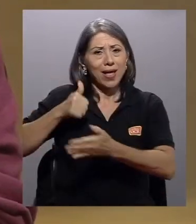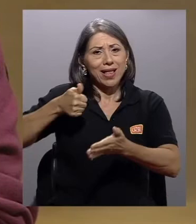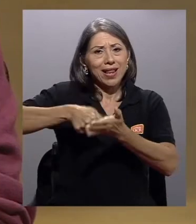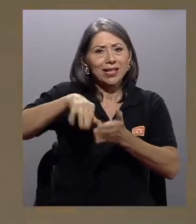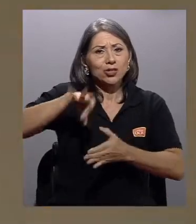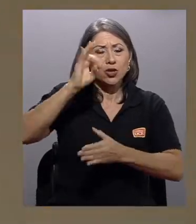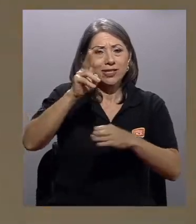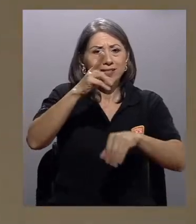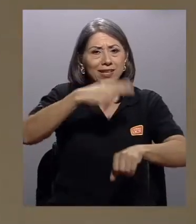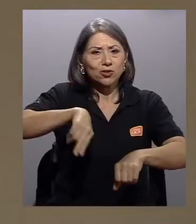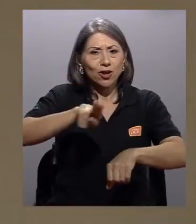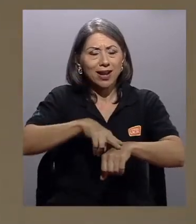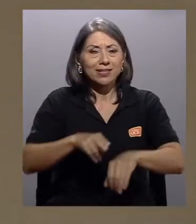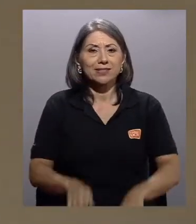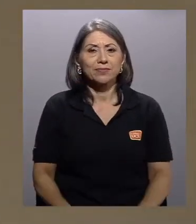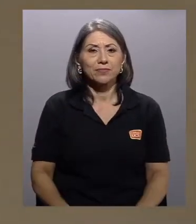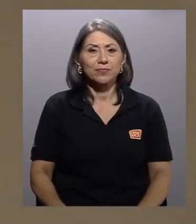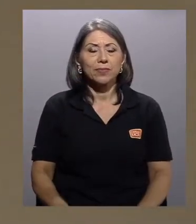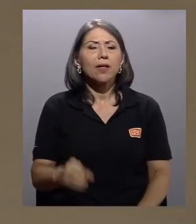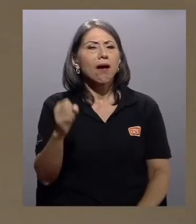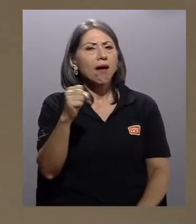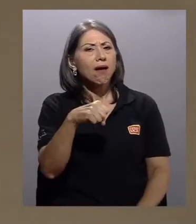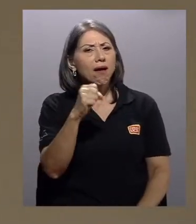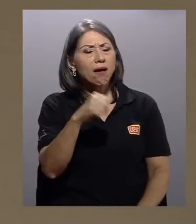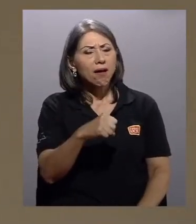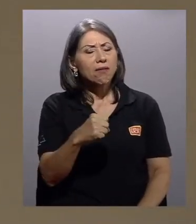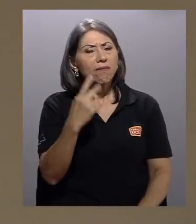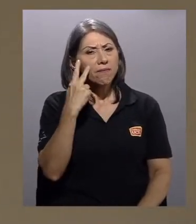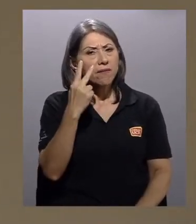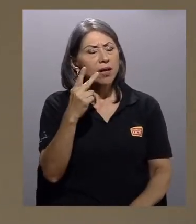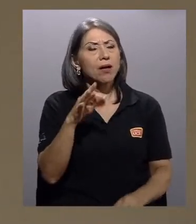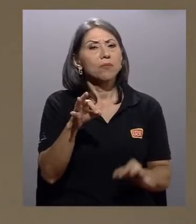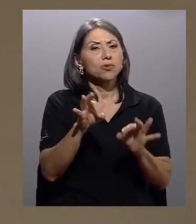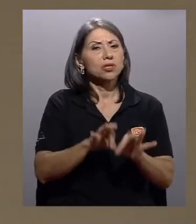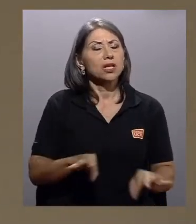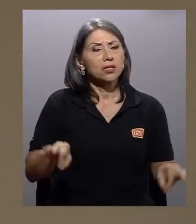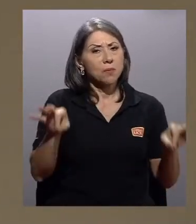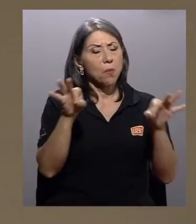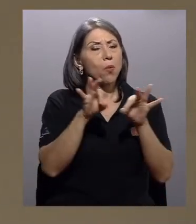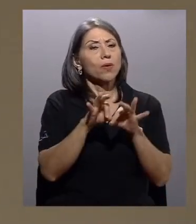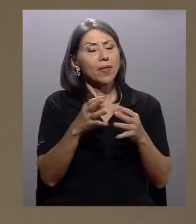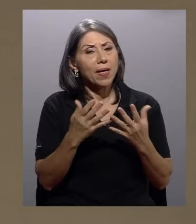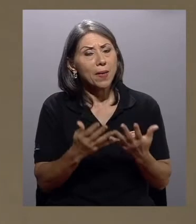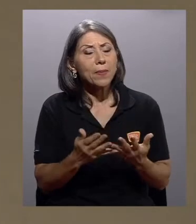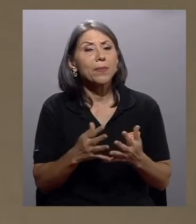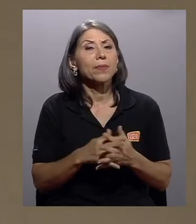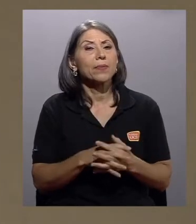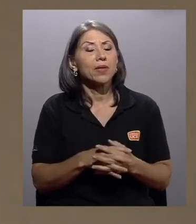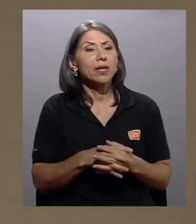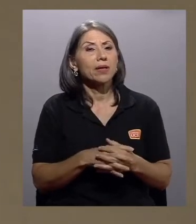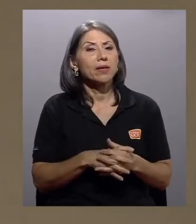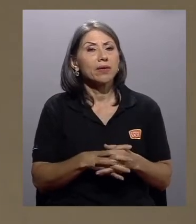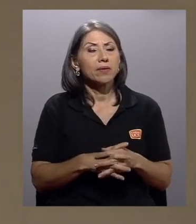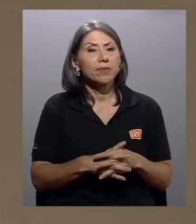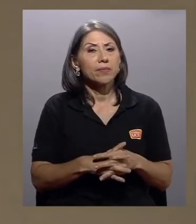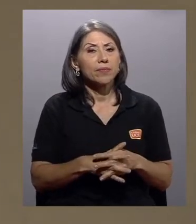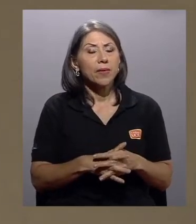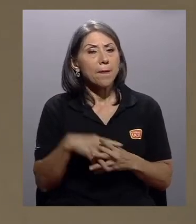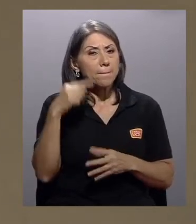elecciones nacionales. Sí, ahí vemos que me parece importante, antes de ir al siguiente